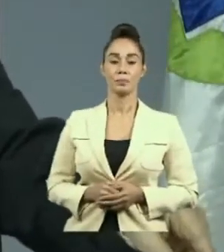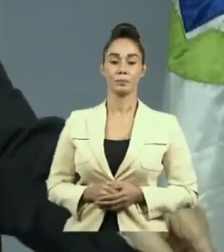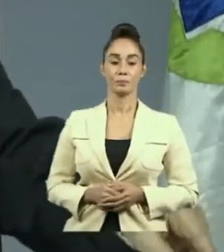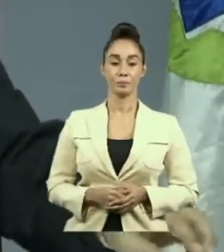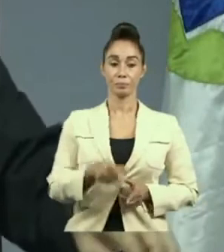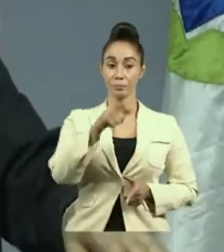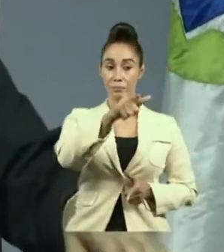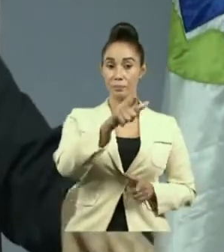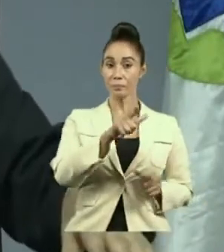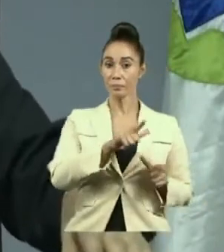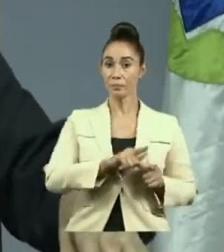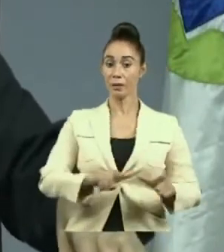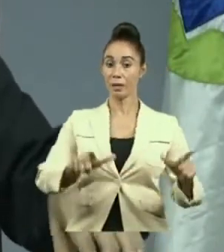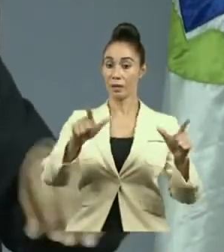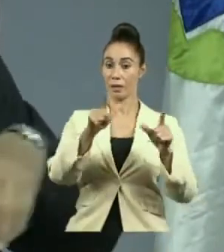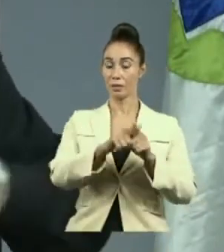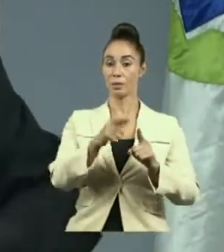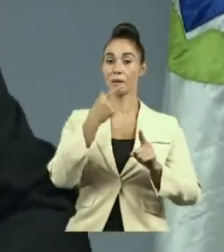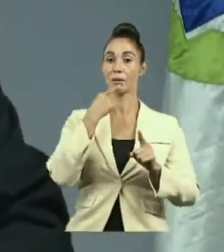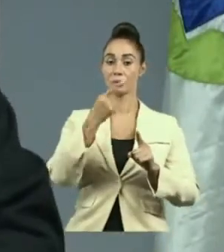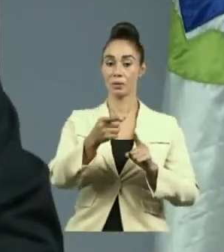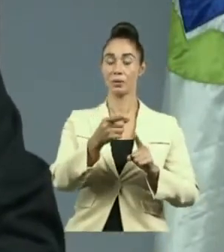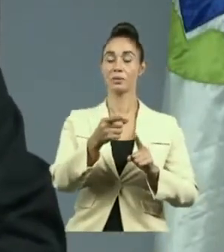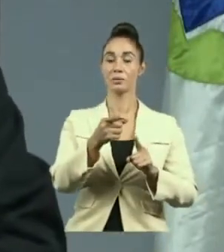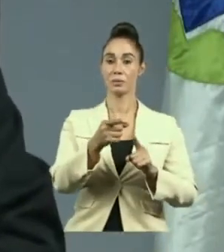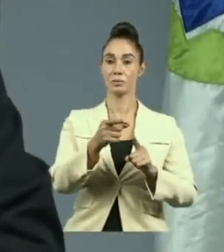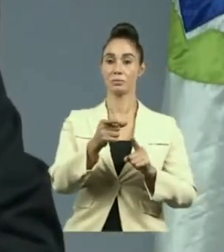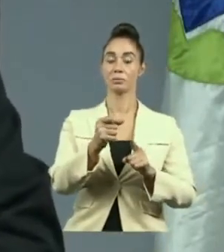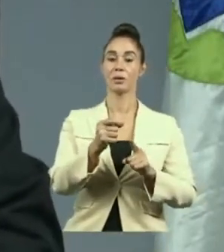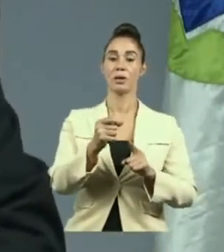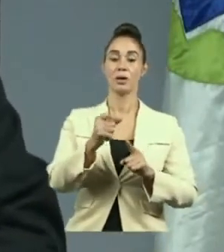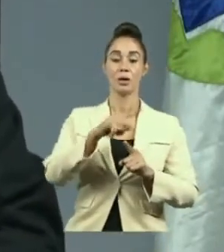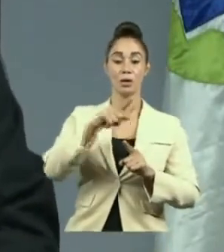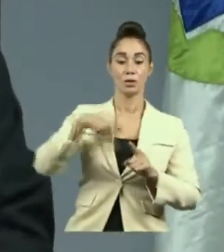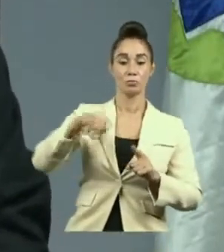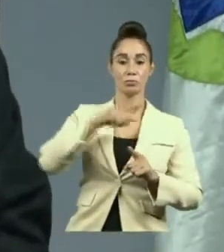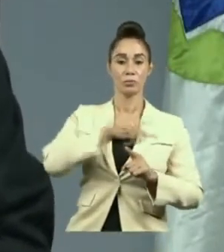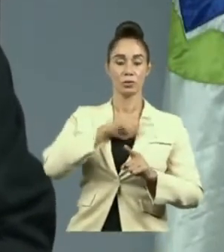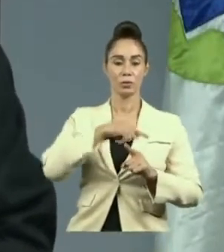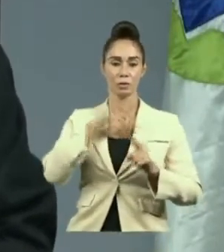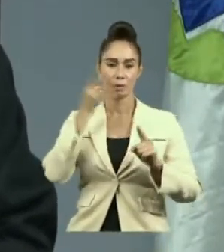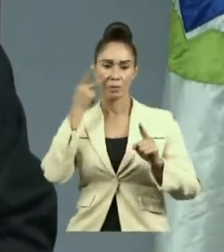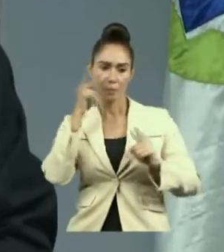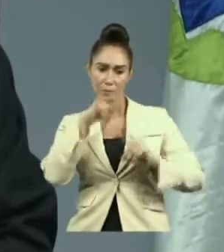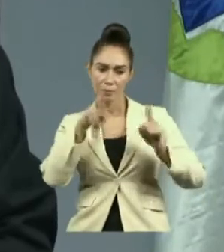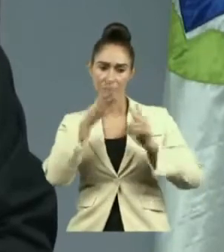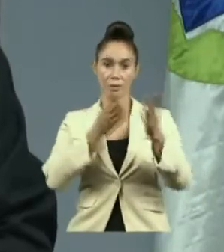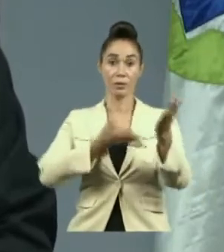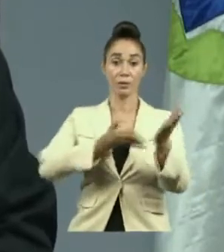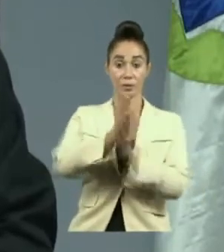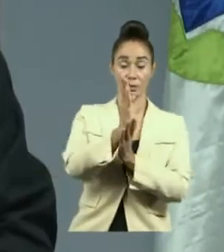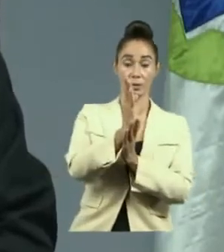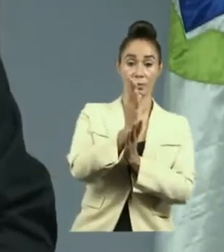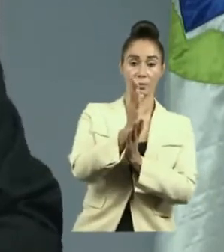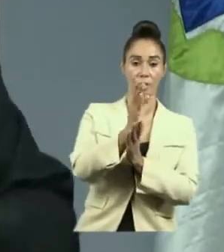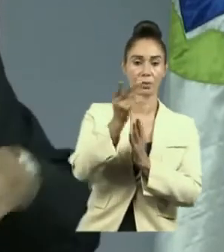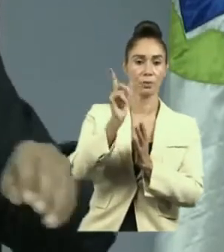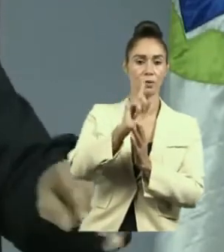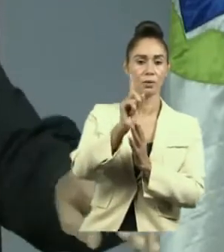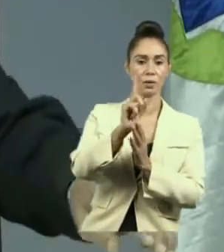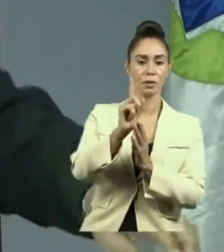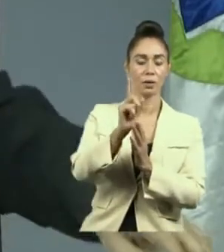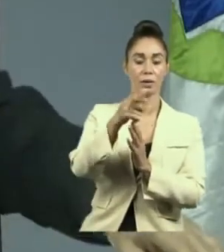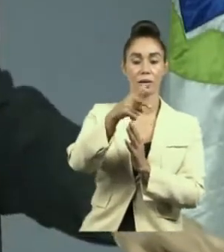tienen impactos importantes y nosotros estamos interviniendo en todos dentro